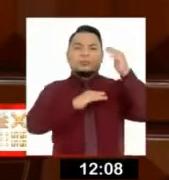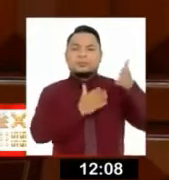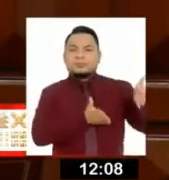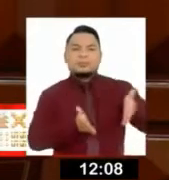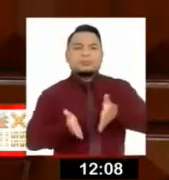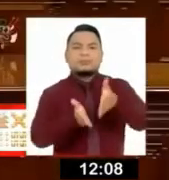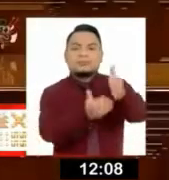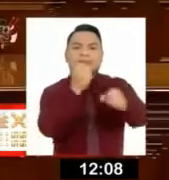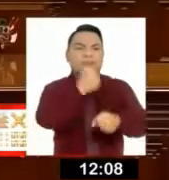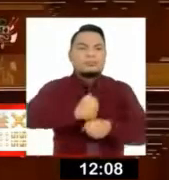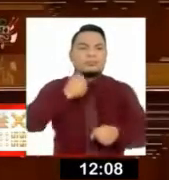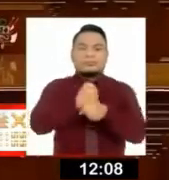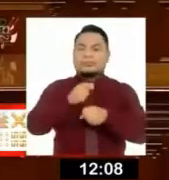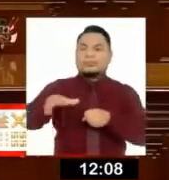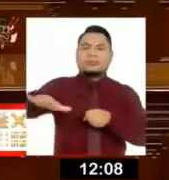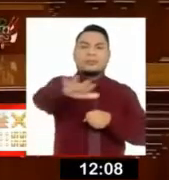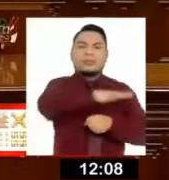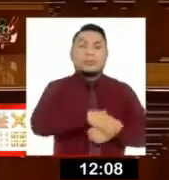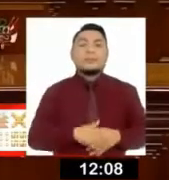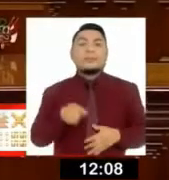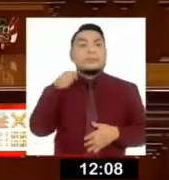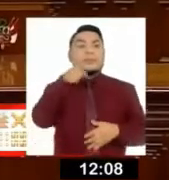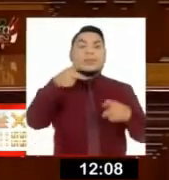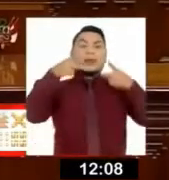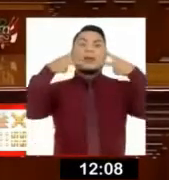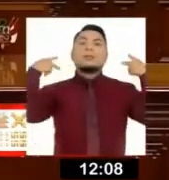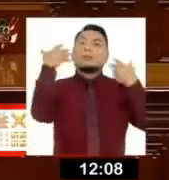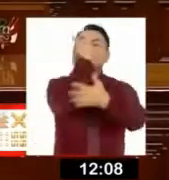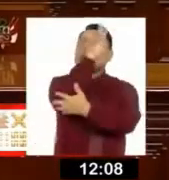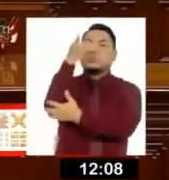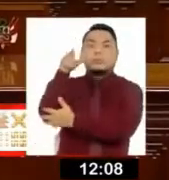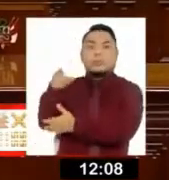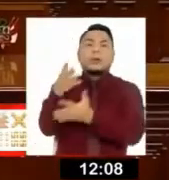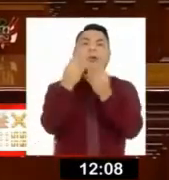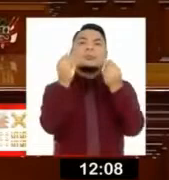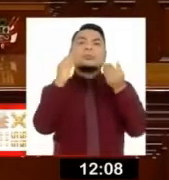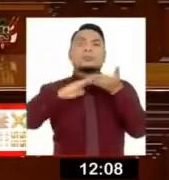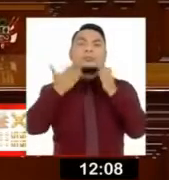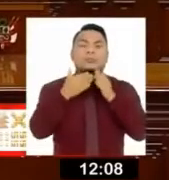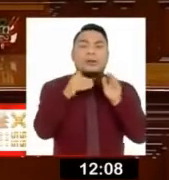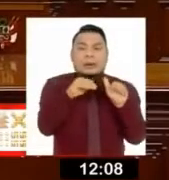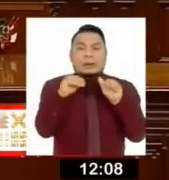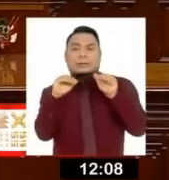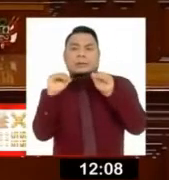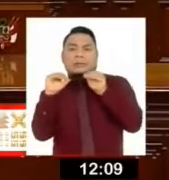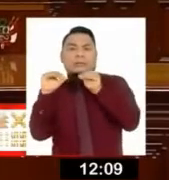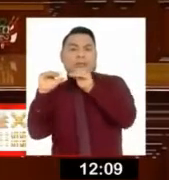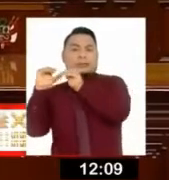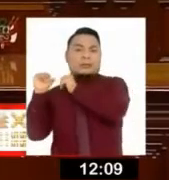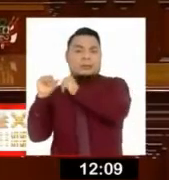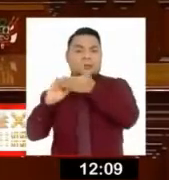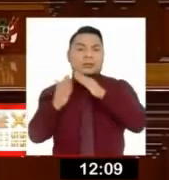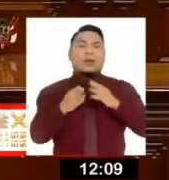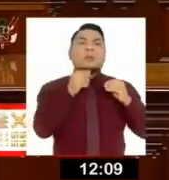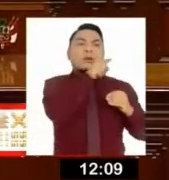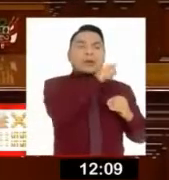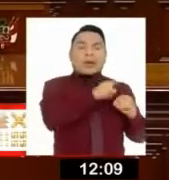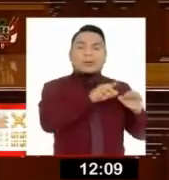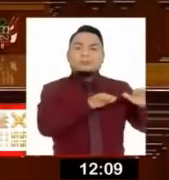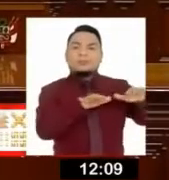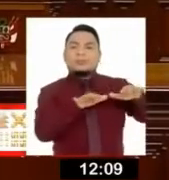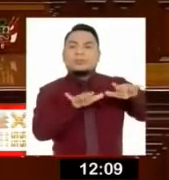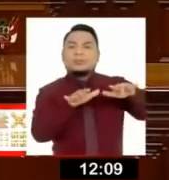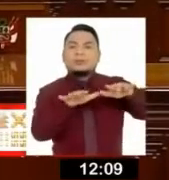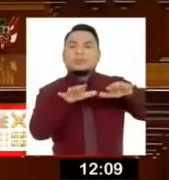vial. Mientras en la Amazonía muchos pueblos se aislaban voluntariamente ante el avance feroz de